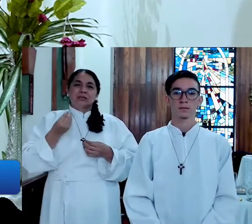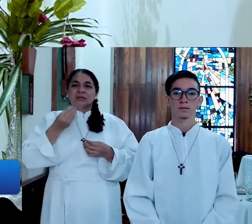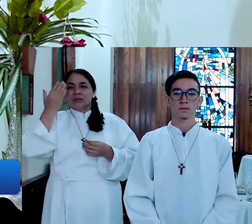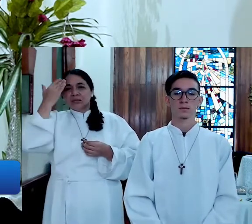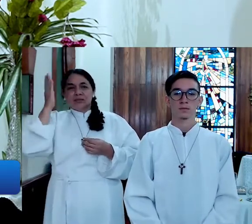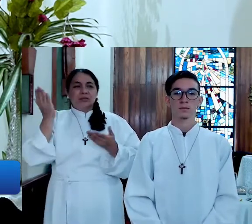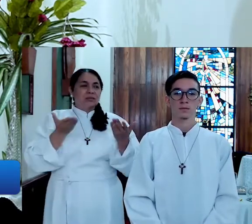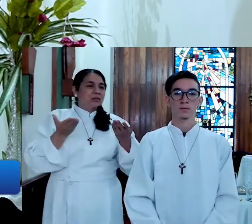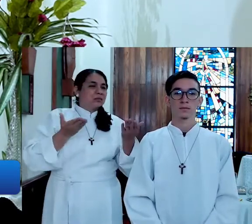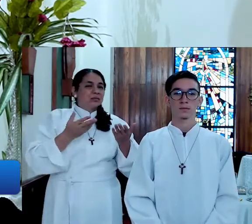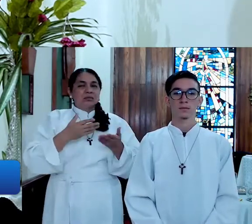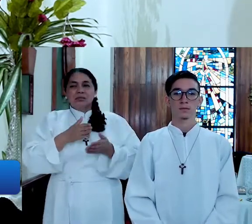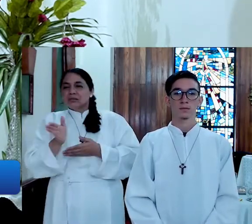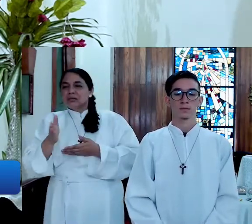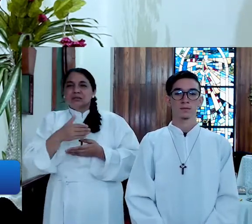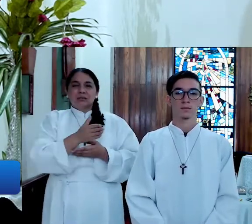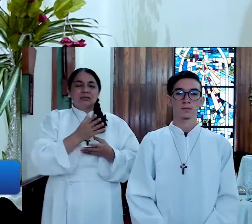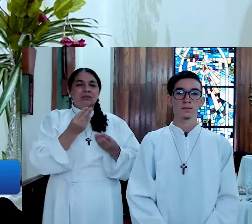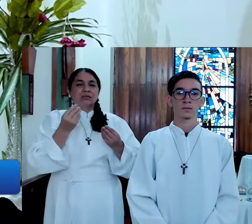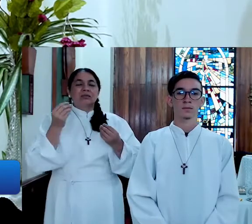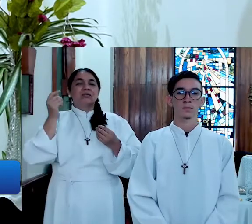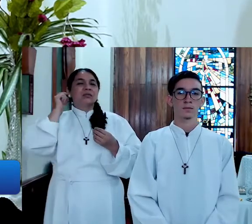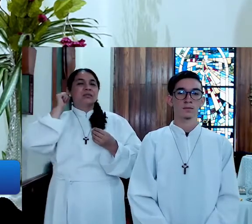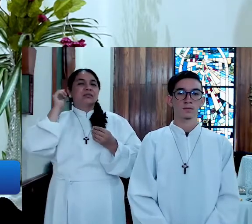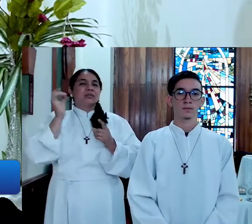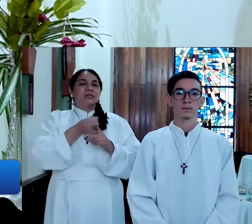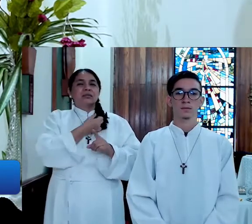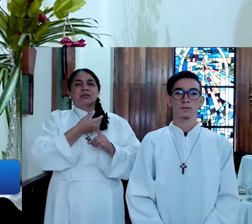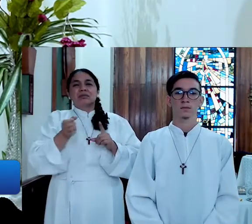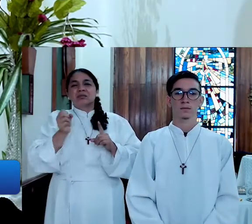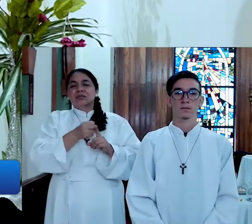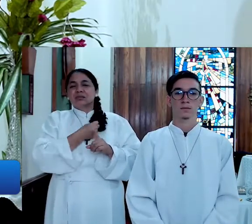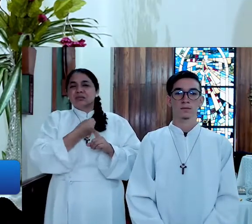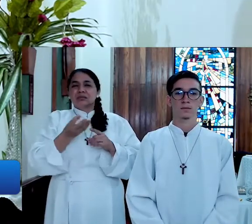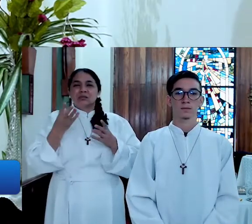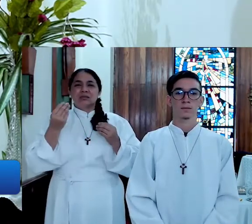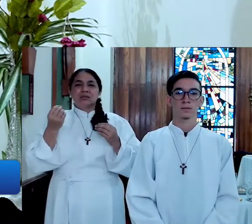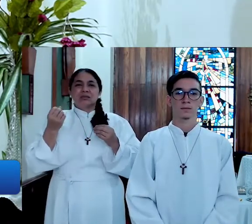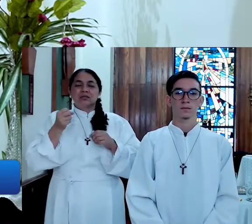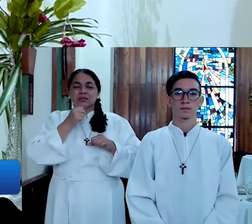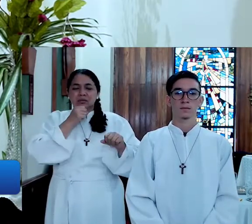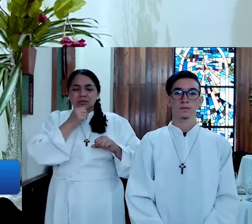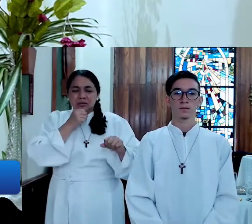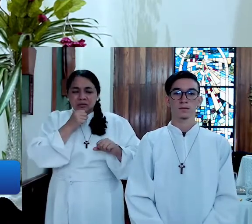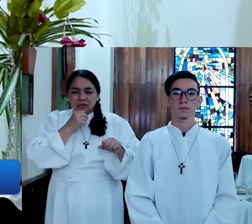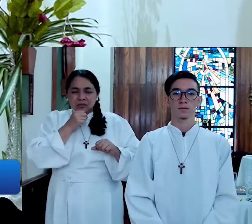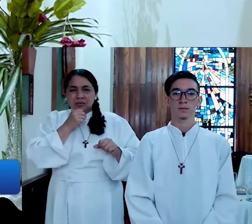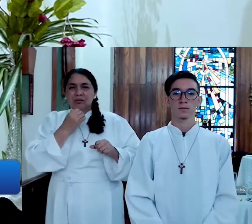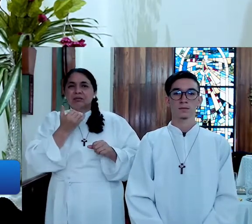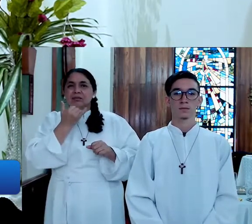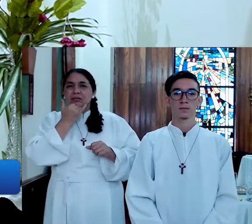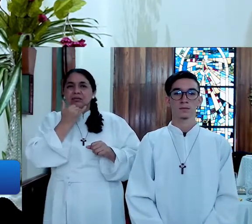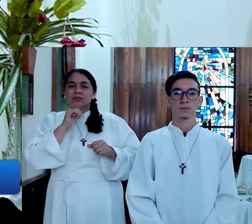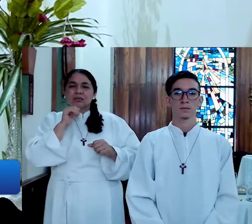mujeres maltratadas, por tantos ancianos tratados como cosas. Hay mucho que orar.